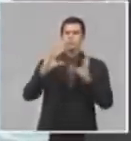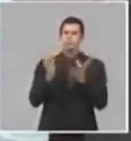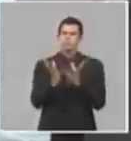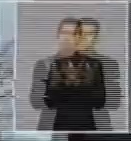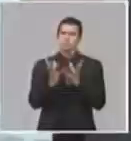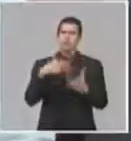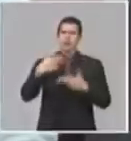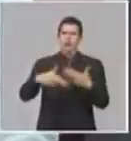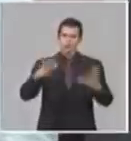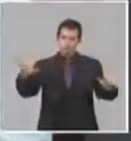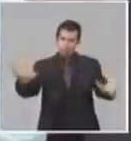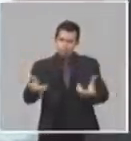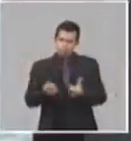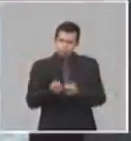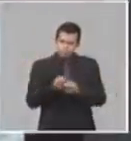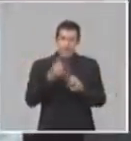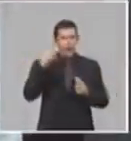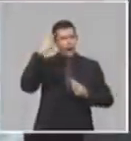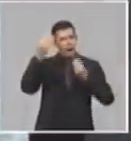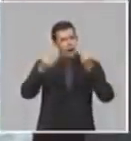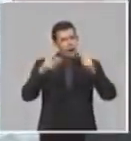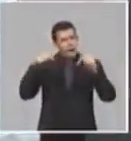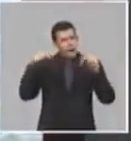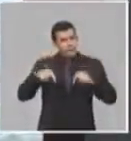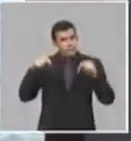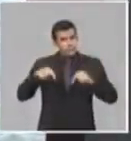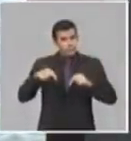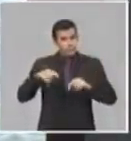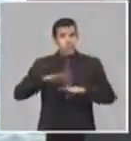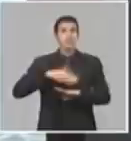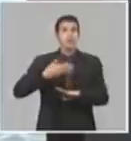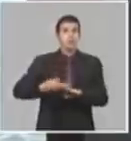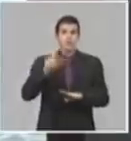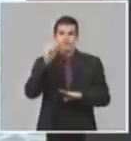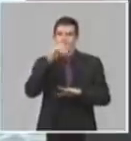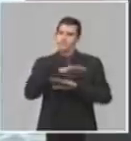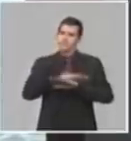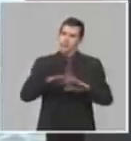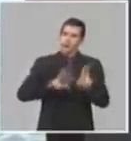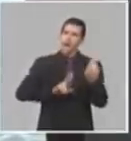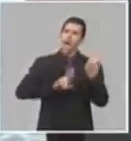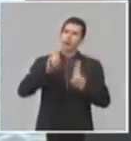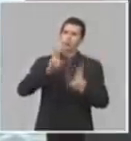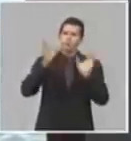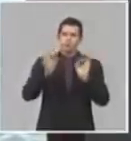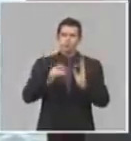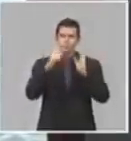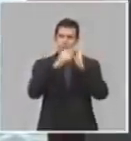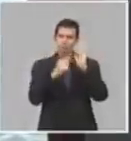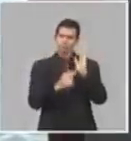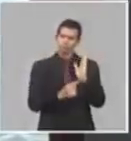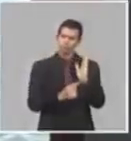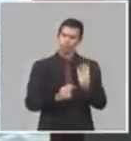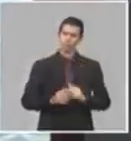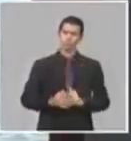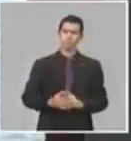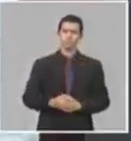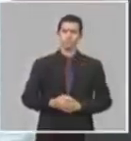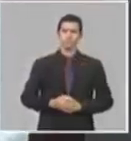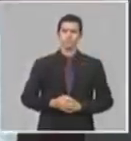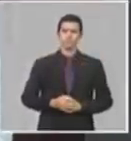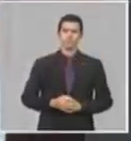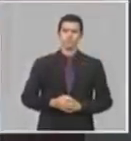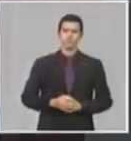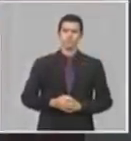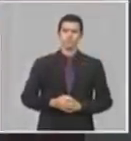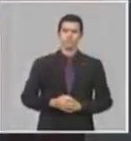al Congreso y se ratificó también en la Asamblea Nacional del Poder Popular. Nosotros tenemos que reconocer